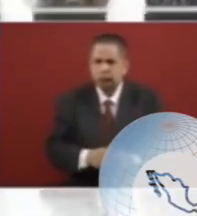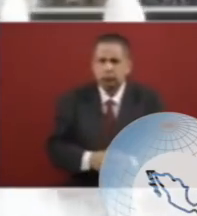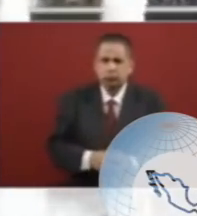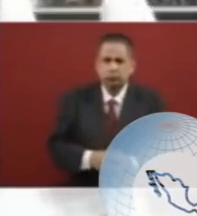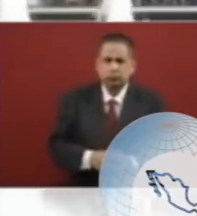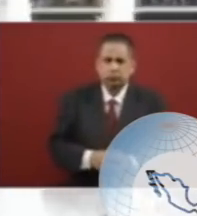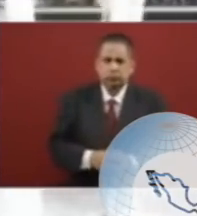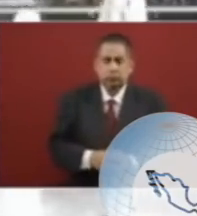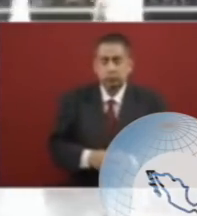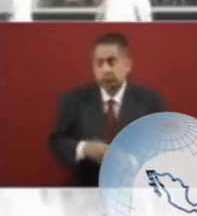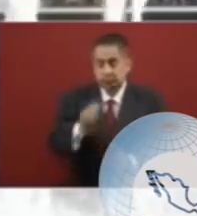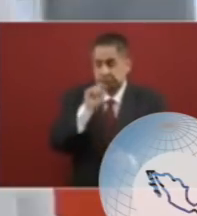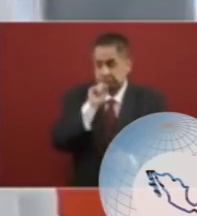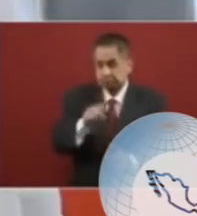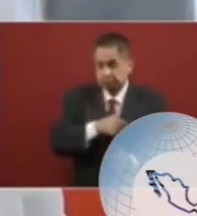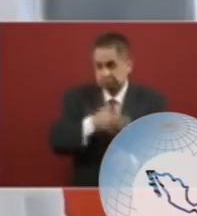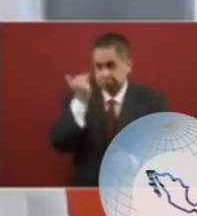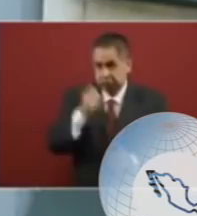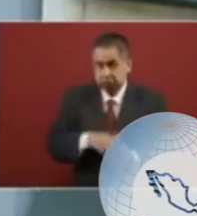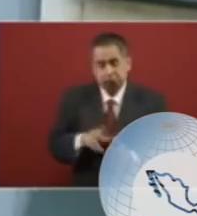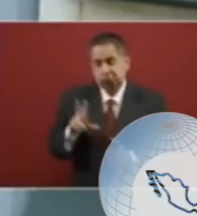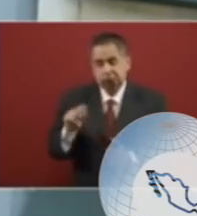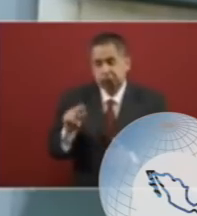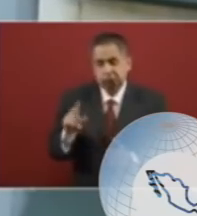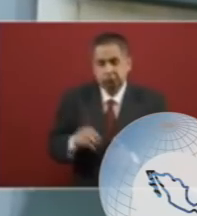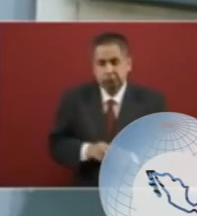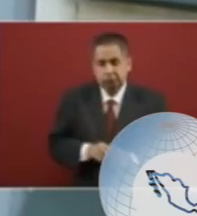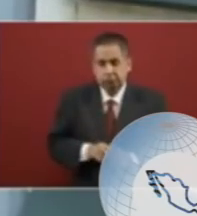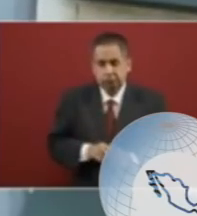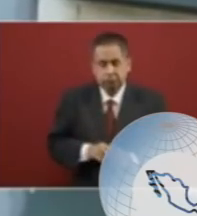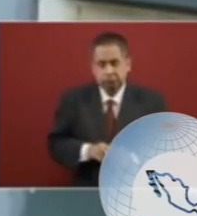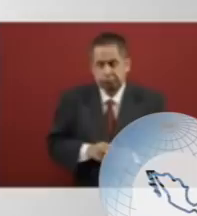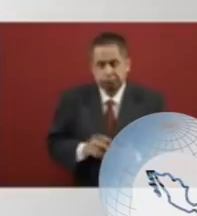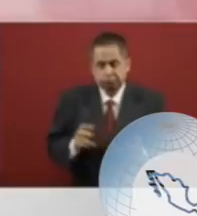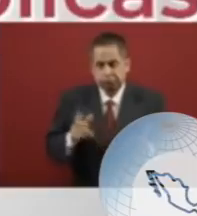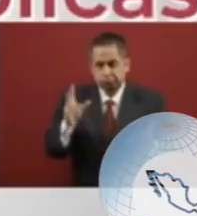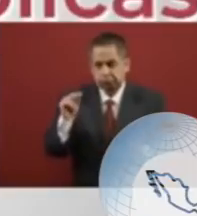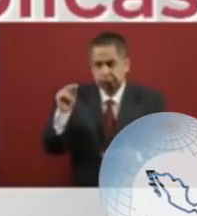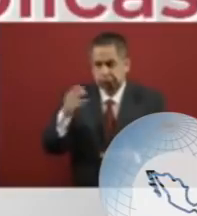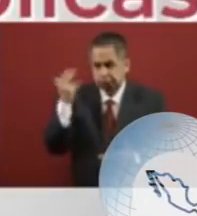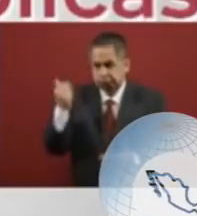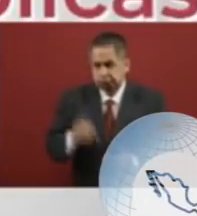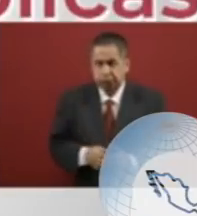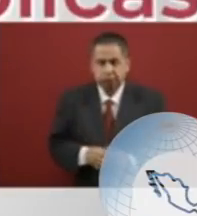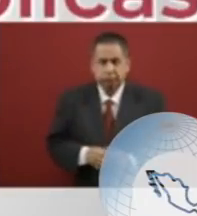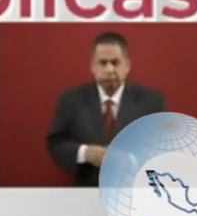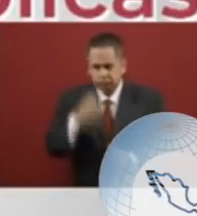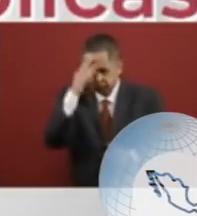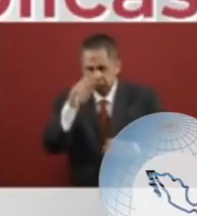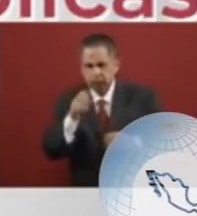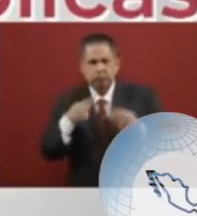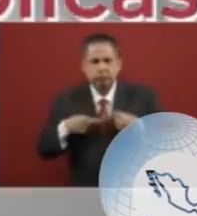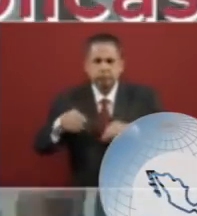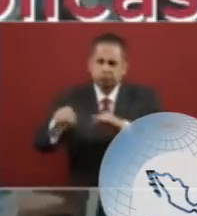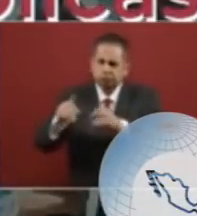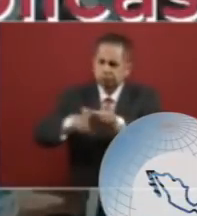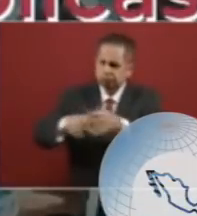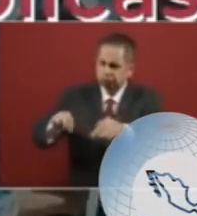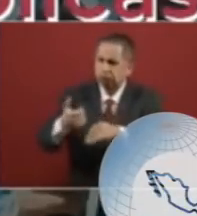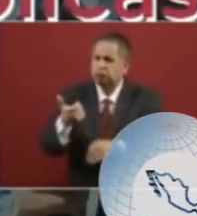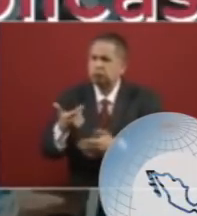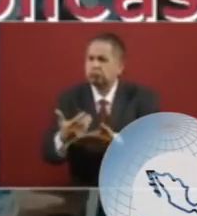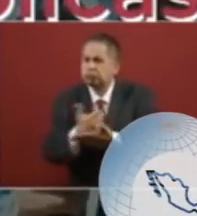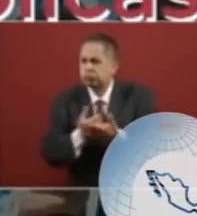No, tampoco. No. No. ¿Sabes cuánto ganan las personas servidoras